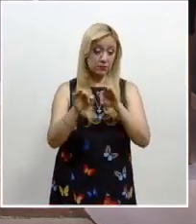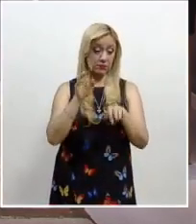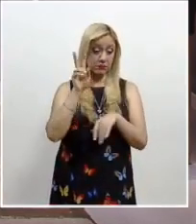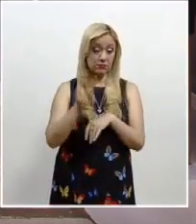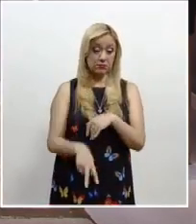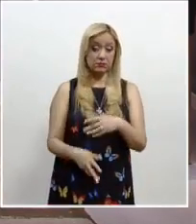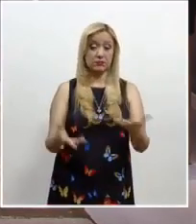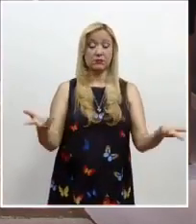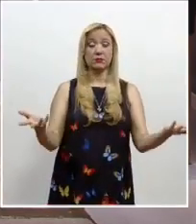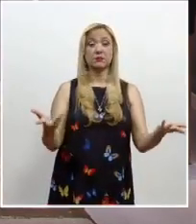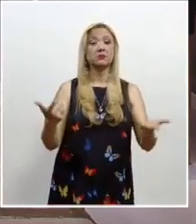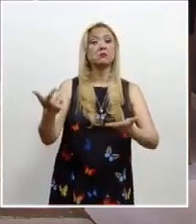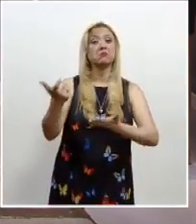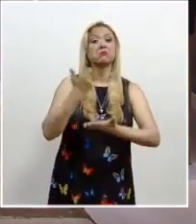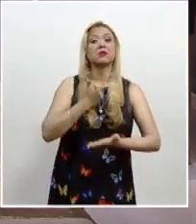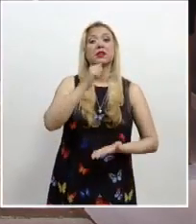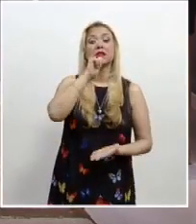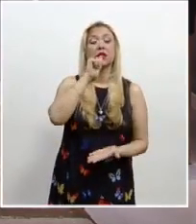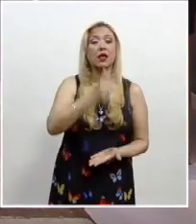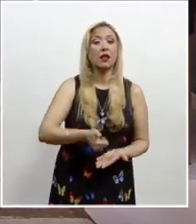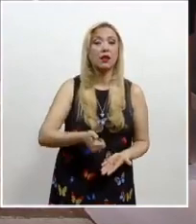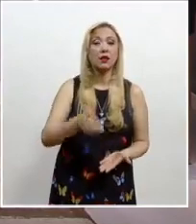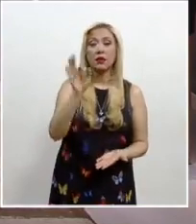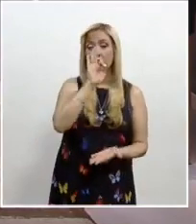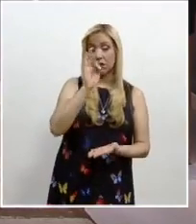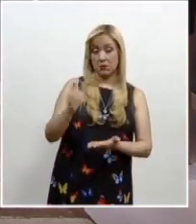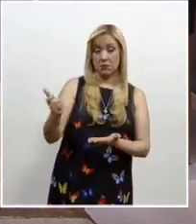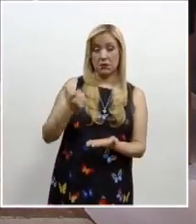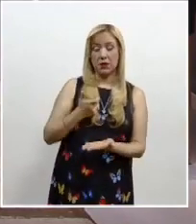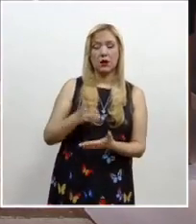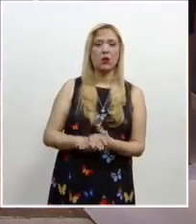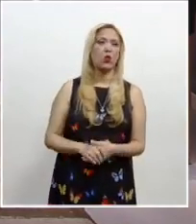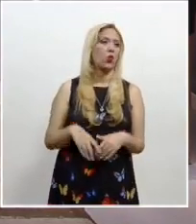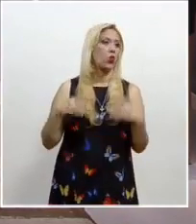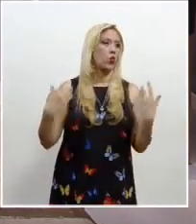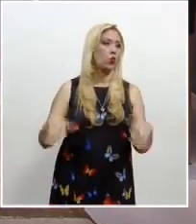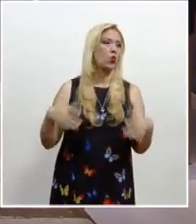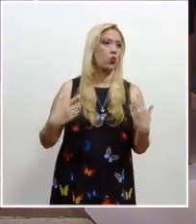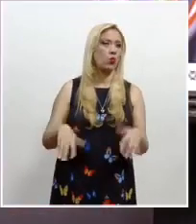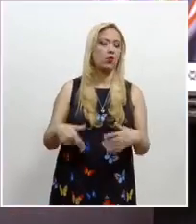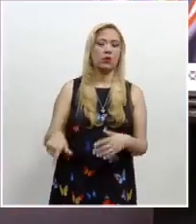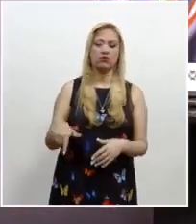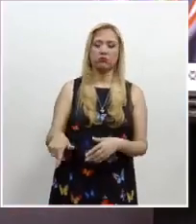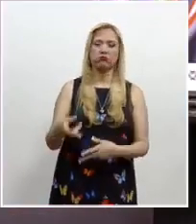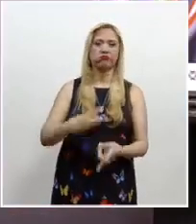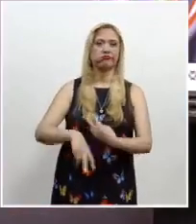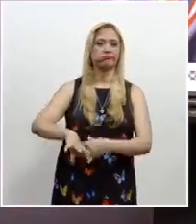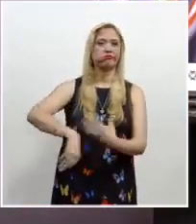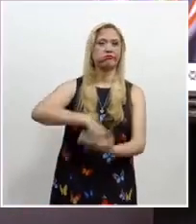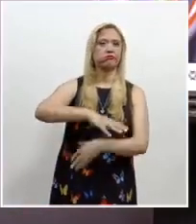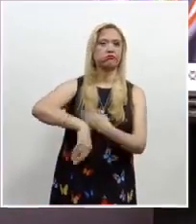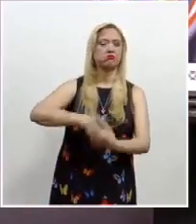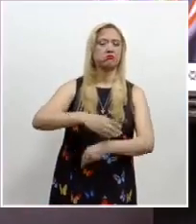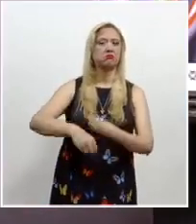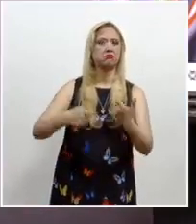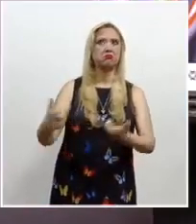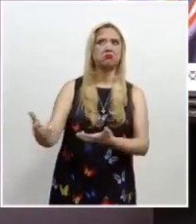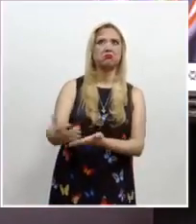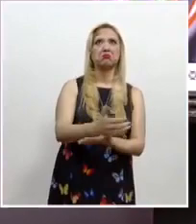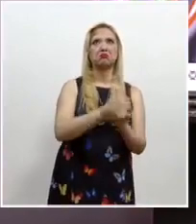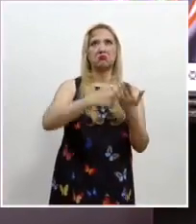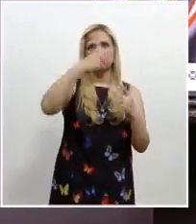impacta, que no es remunerado, pero que si lo fuera, tendría una repercusión importantísima en el Producto Interno